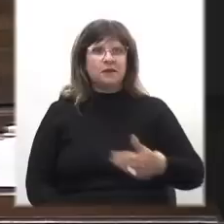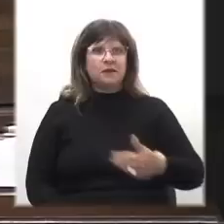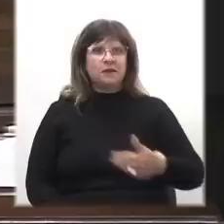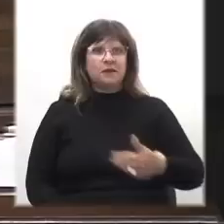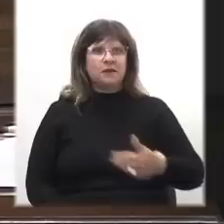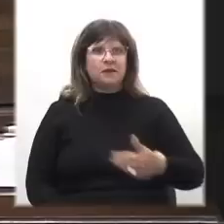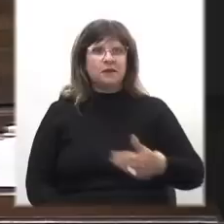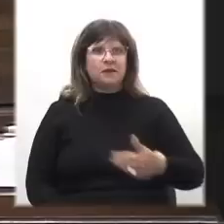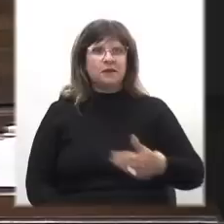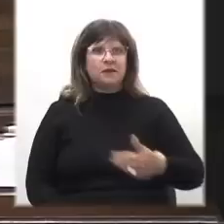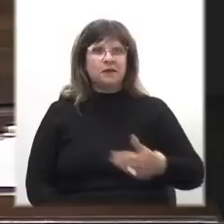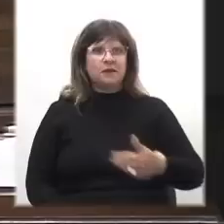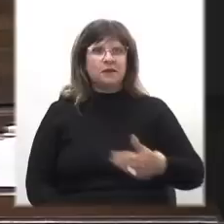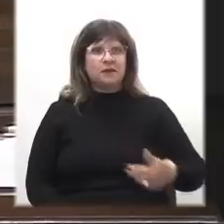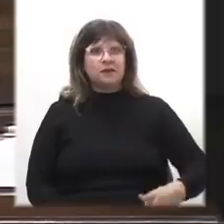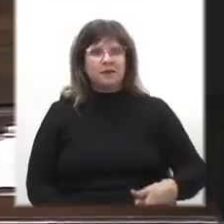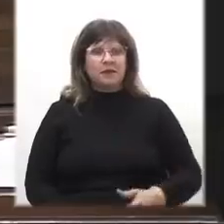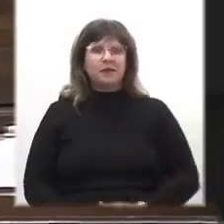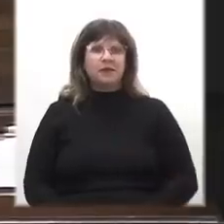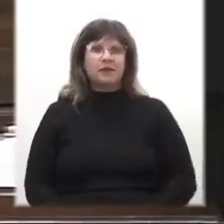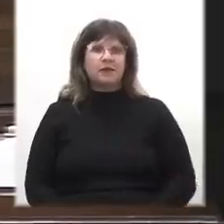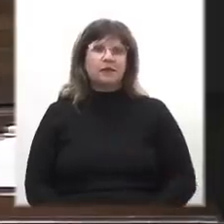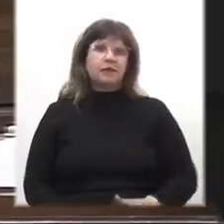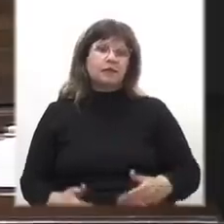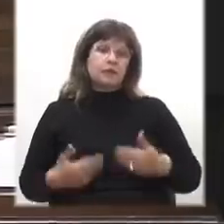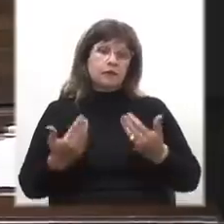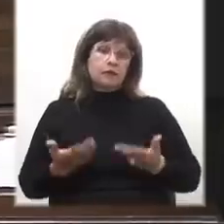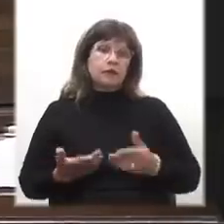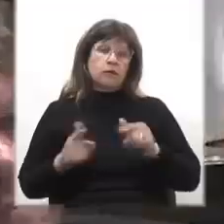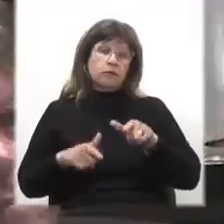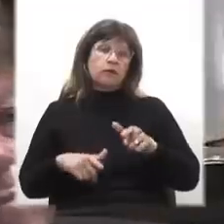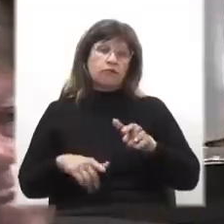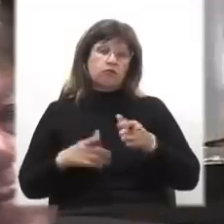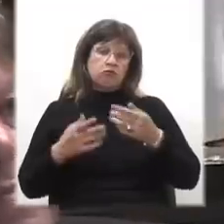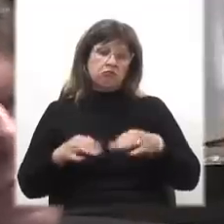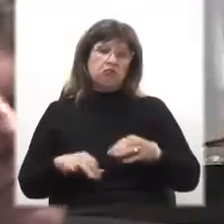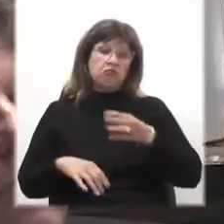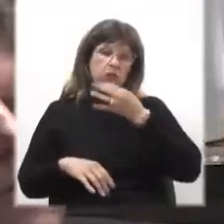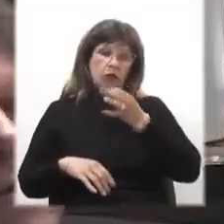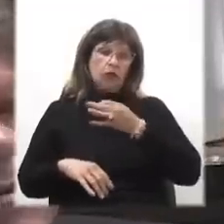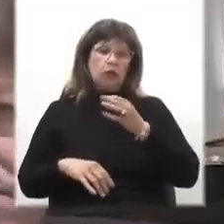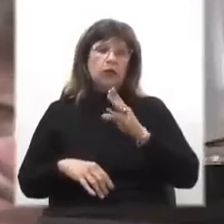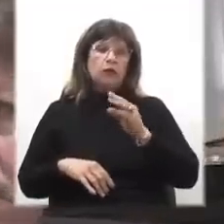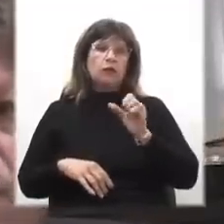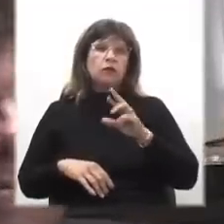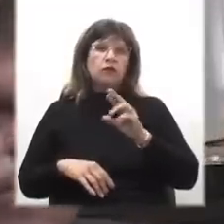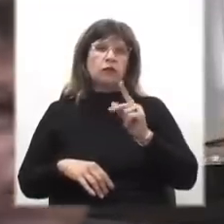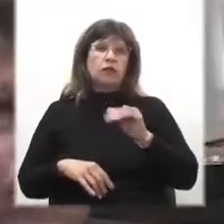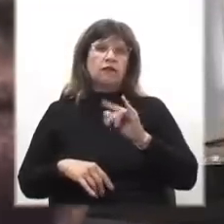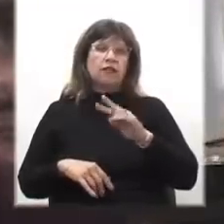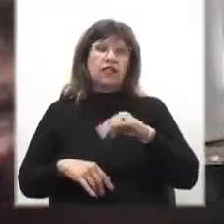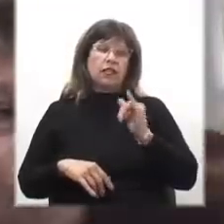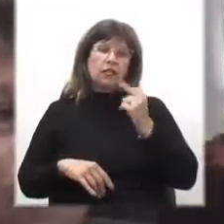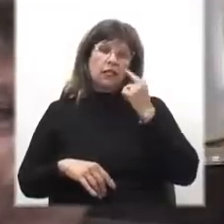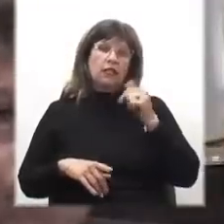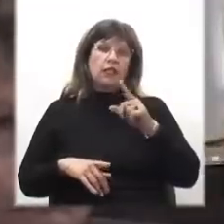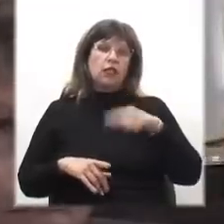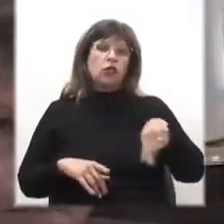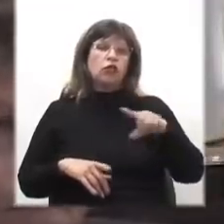Gracias, presidente. Bueno, fue muy oportuna la intervención del diputado Servini y de los restantes compañeros de